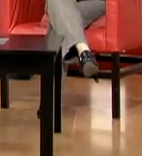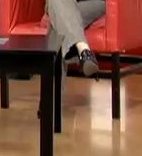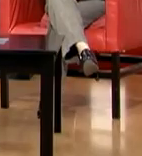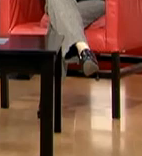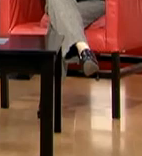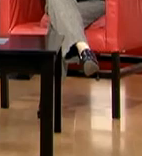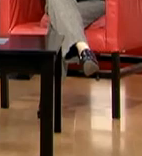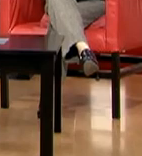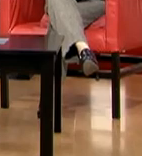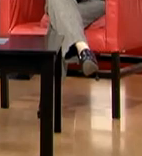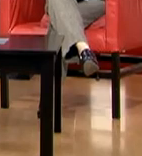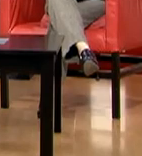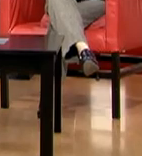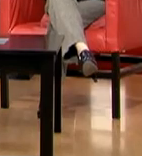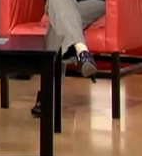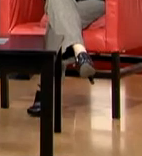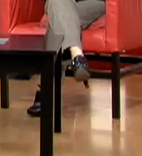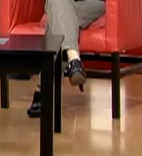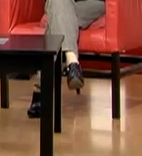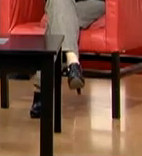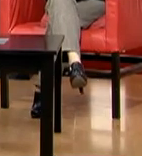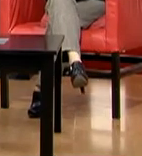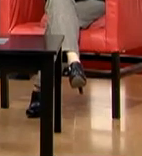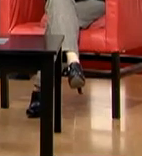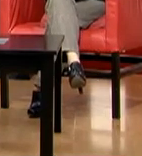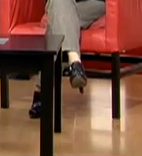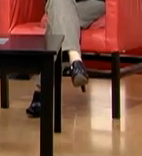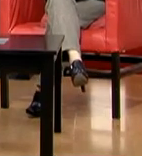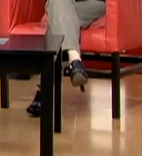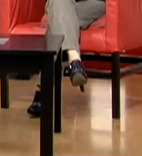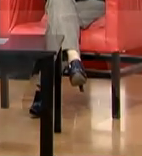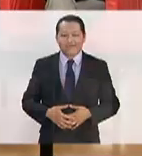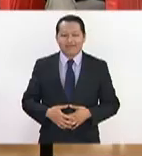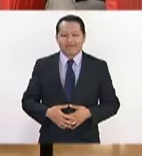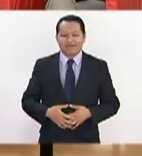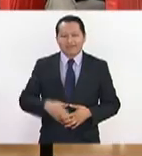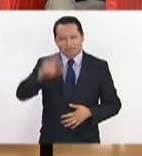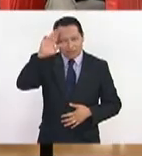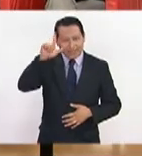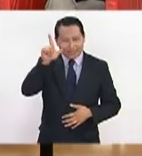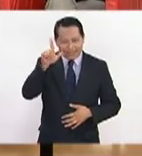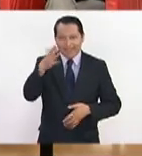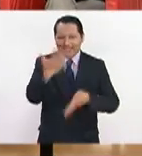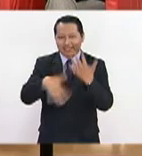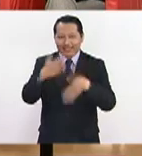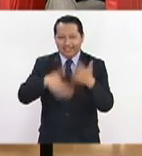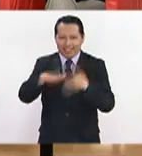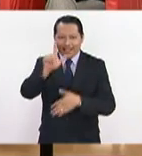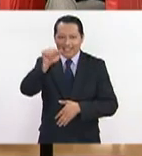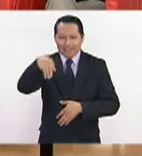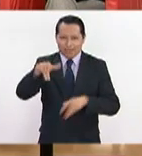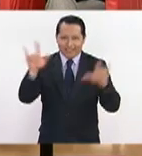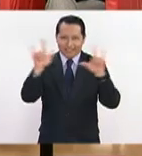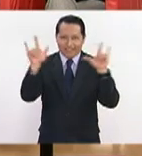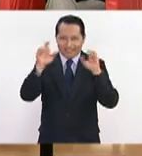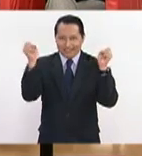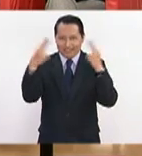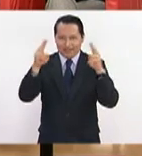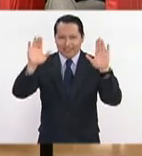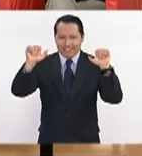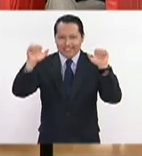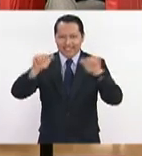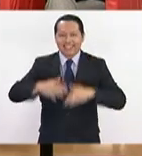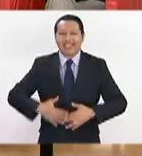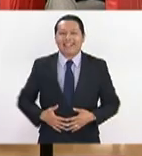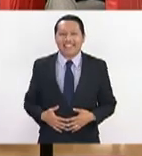Y es todo, muchas gracias a ustedes, gracias a Miguel González, que esta semana nos va a acompañar en el lenguaje de las señas, pero sobre todo muchas